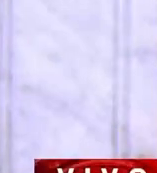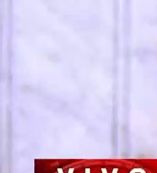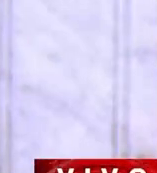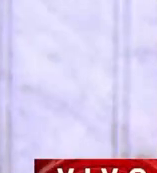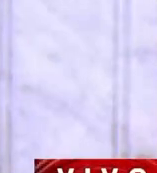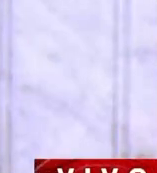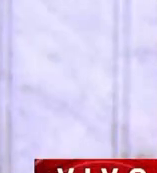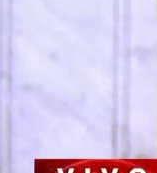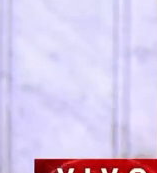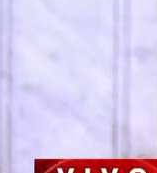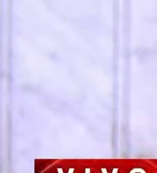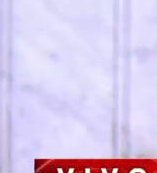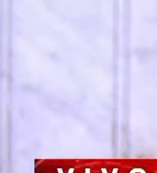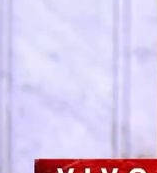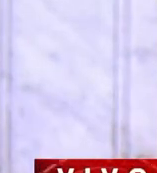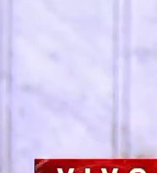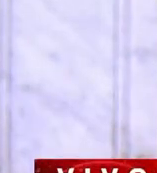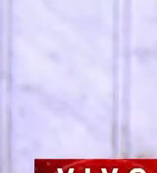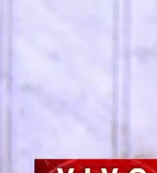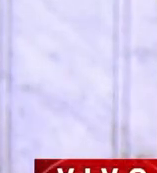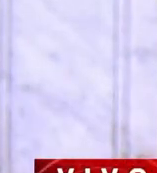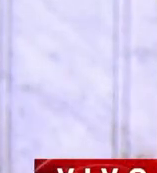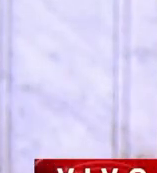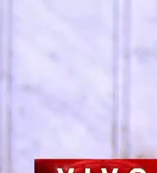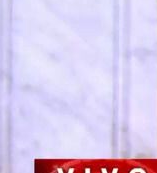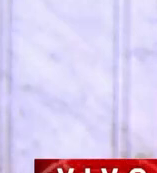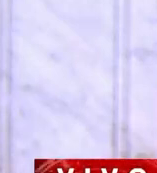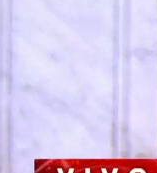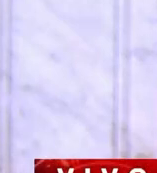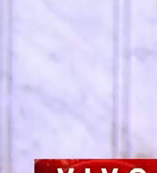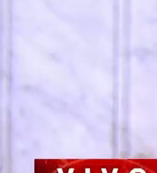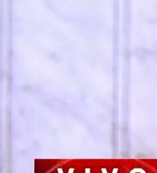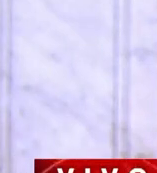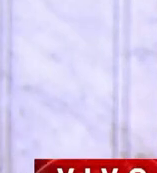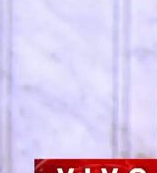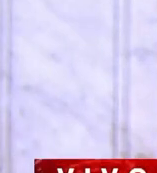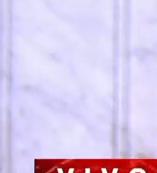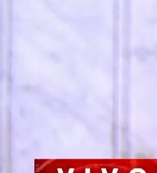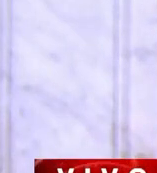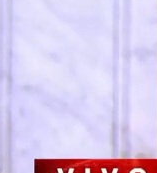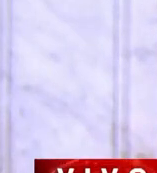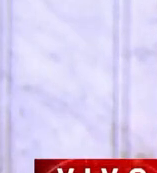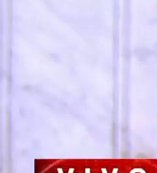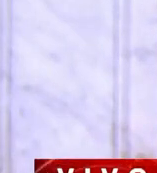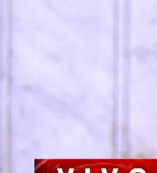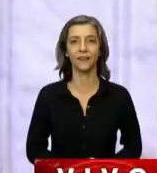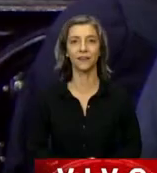Continúa con el uso de la palabra el diputado por la provincia de Salta, del Frente de Todos, Lucas Javier Godoy.